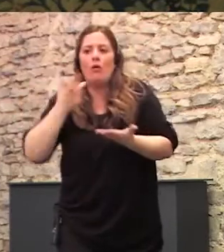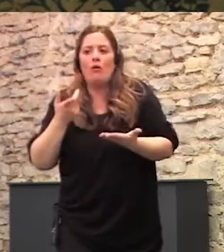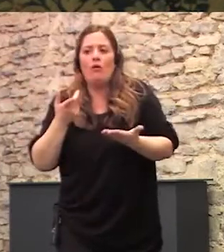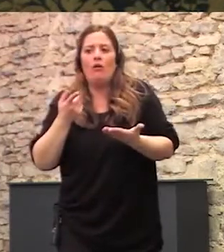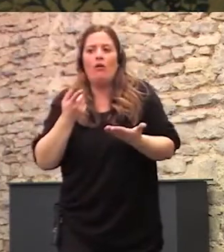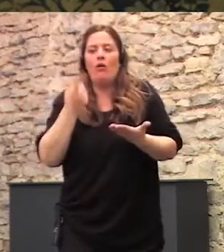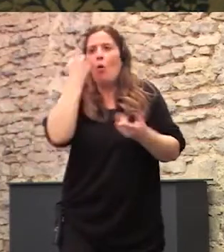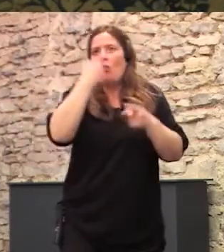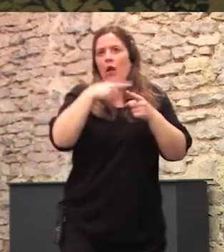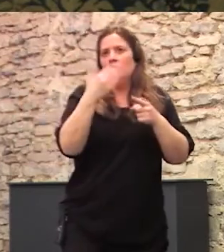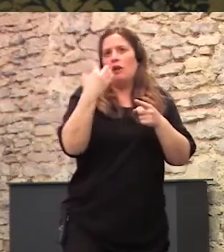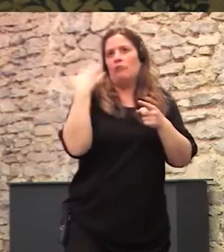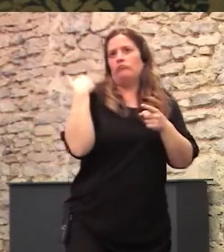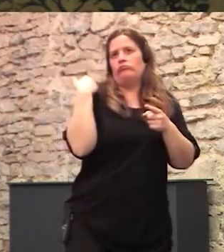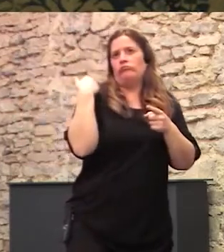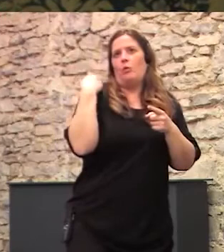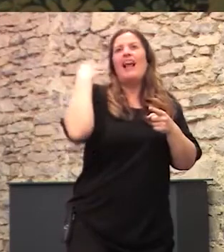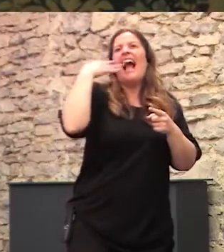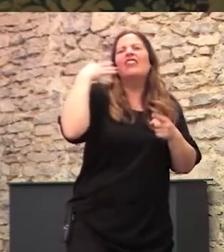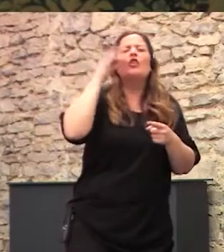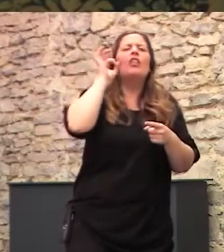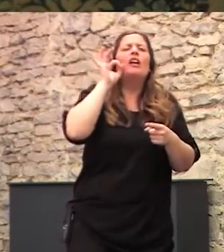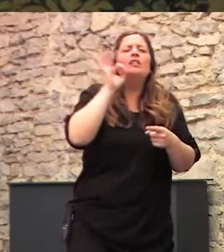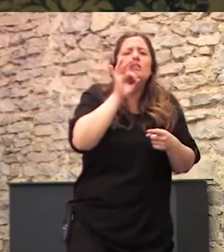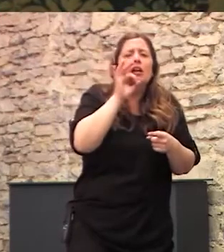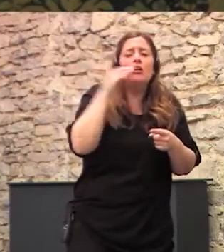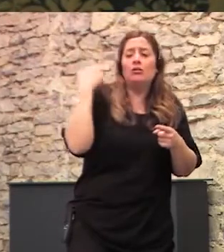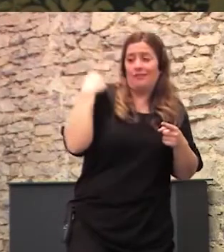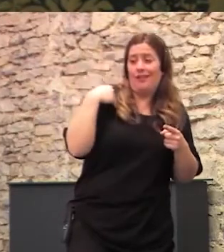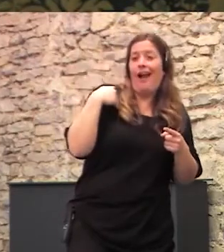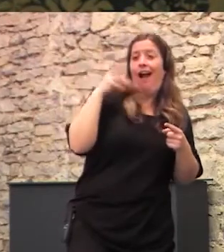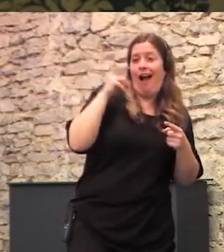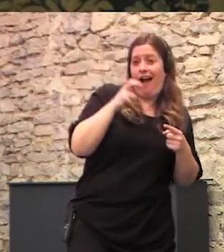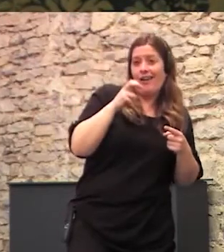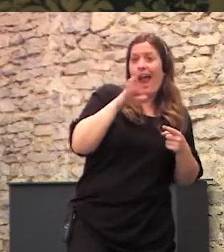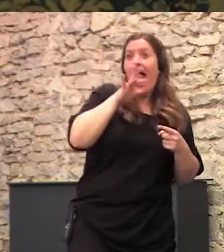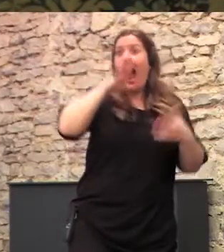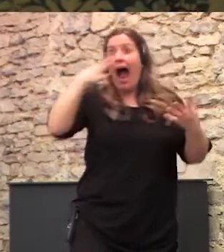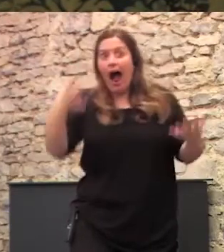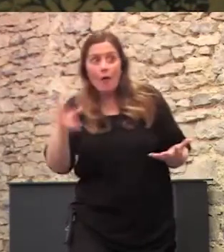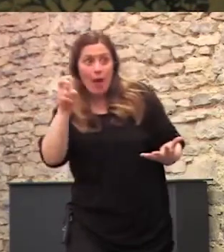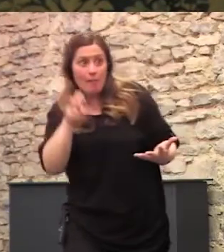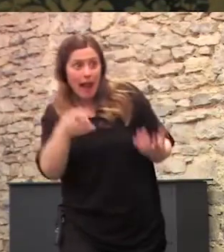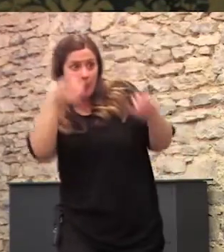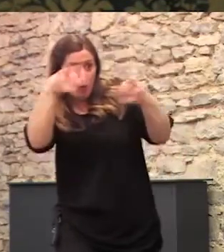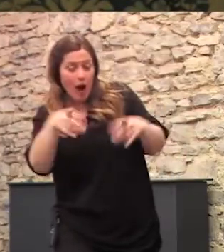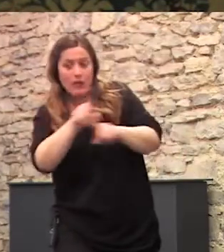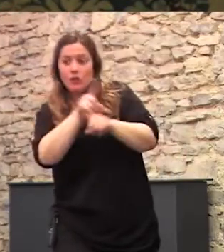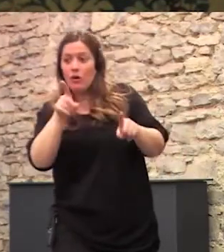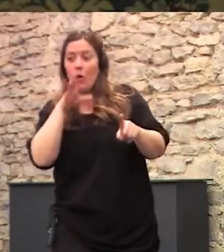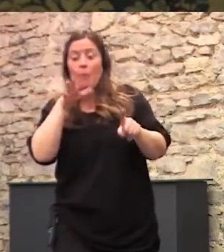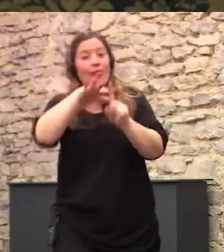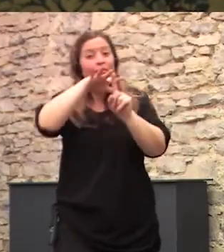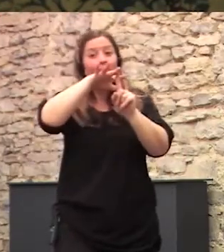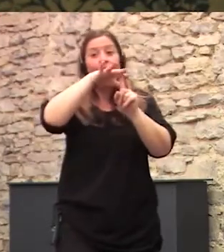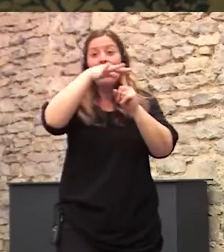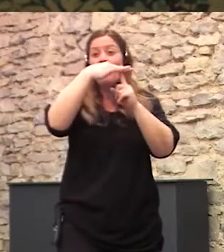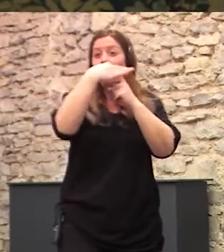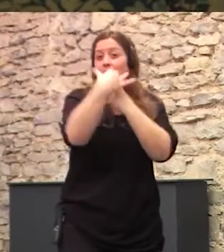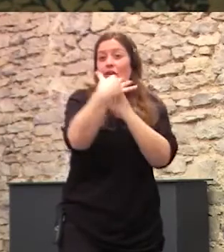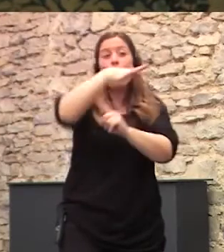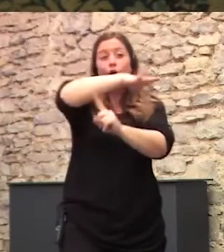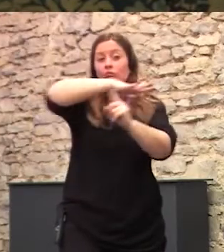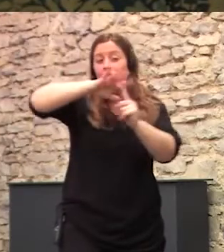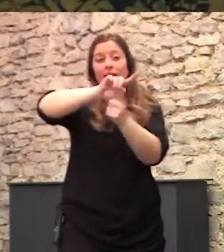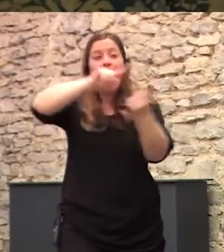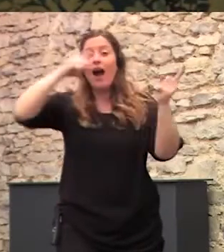14 siglos no puede valer para ahora. ¿Por qué? Porque las circunstancias, el contexto ha cambiado. Y